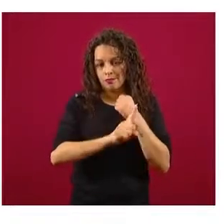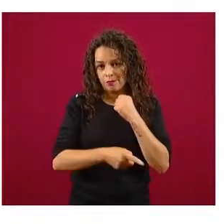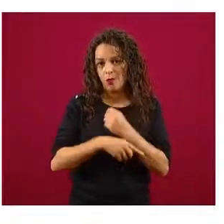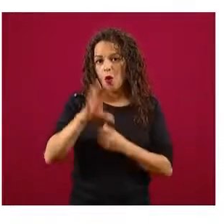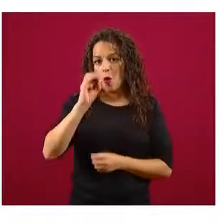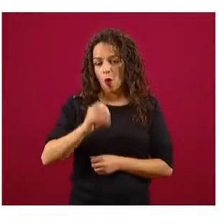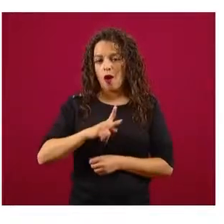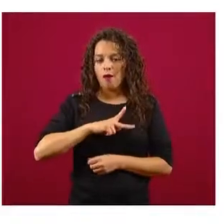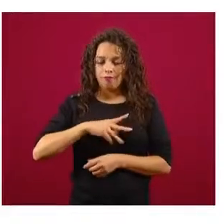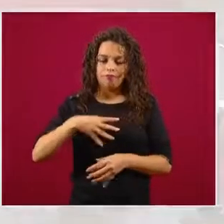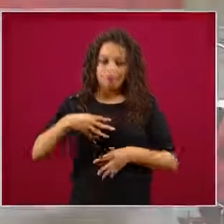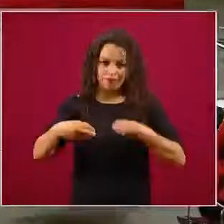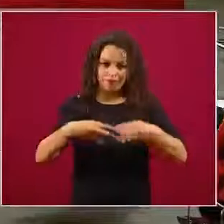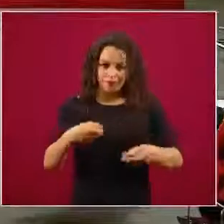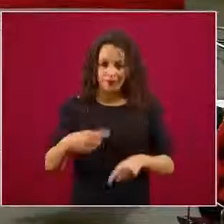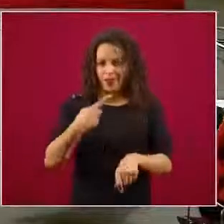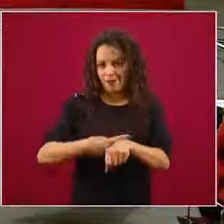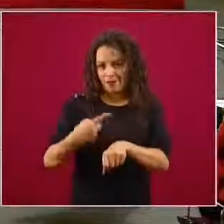país. Muchas gracias.